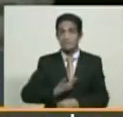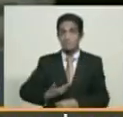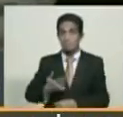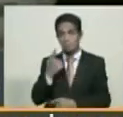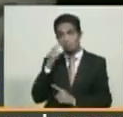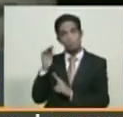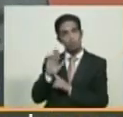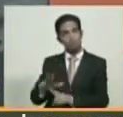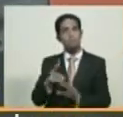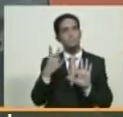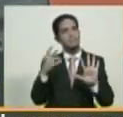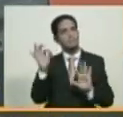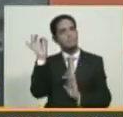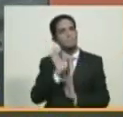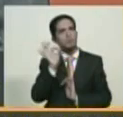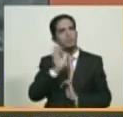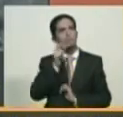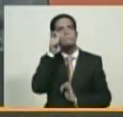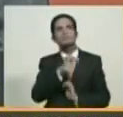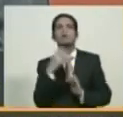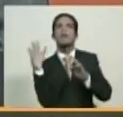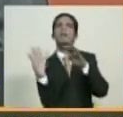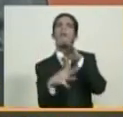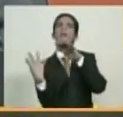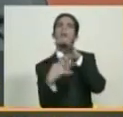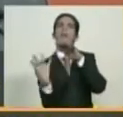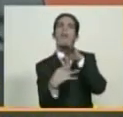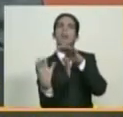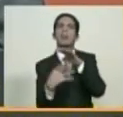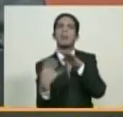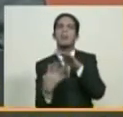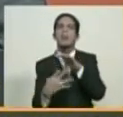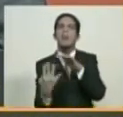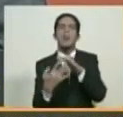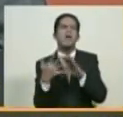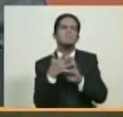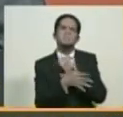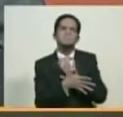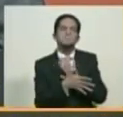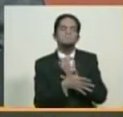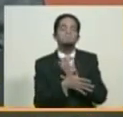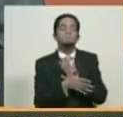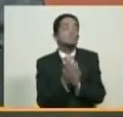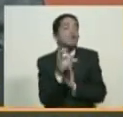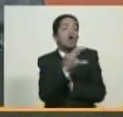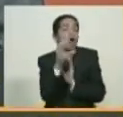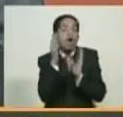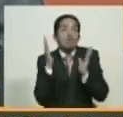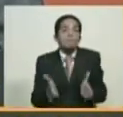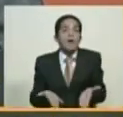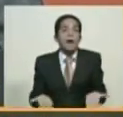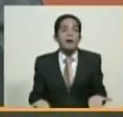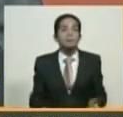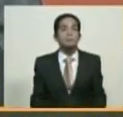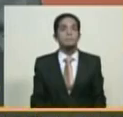el 70% de quienes van, de quienes cruzan ese puente son colombianos.